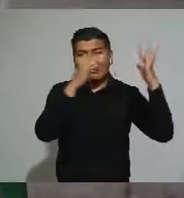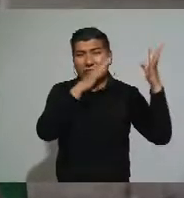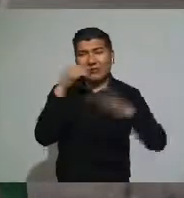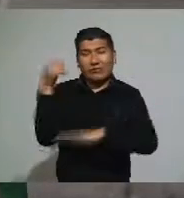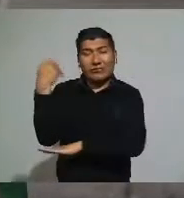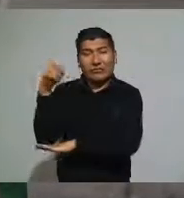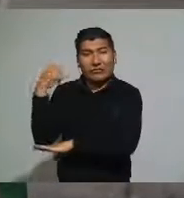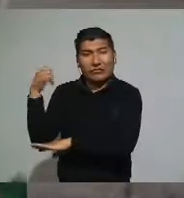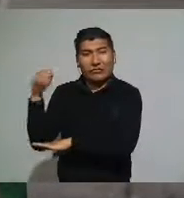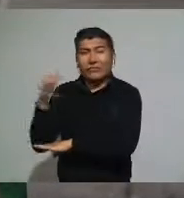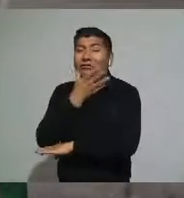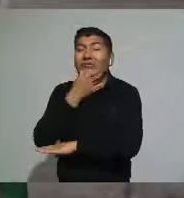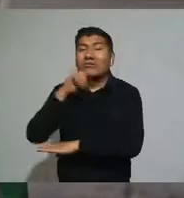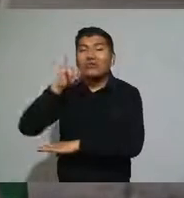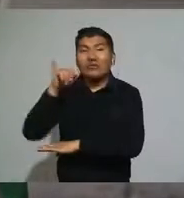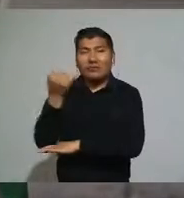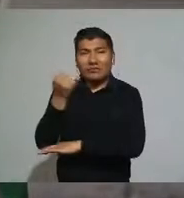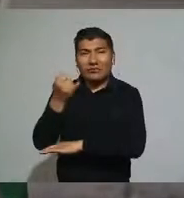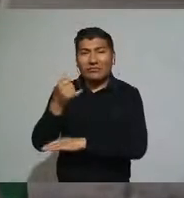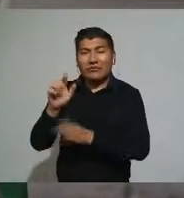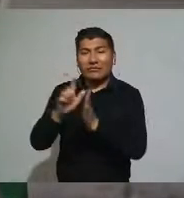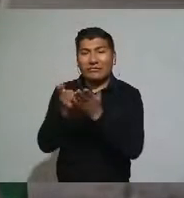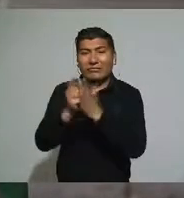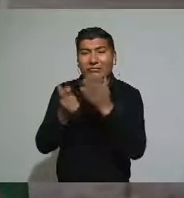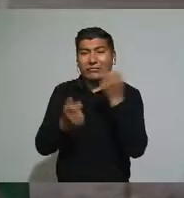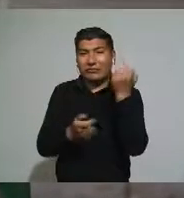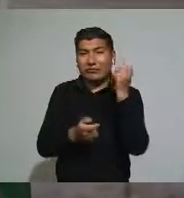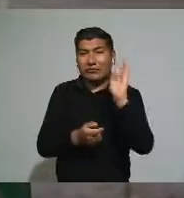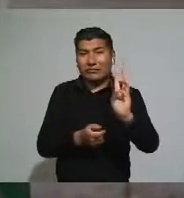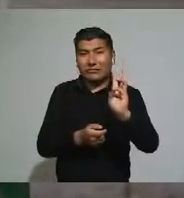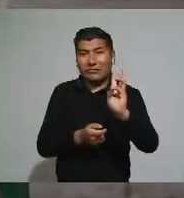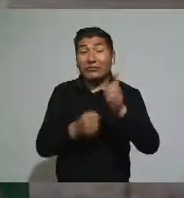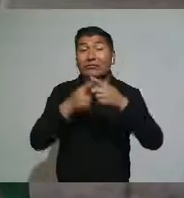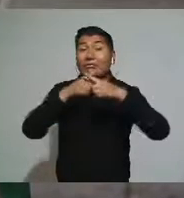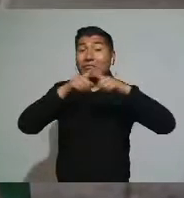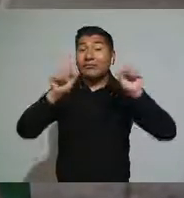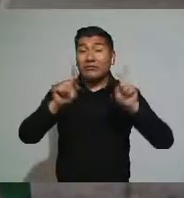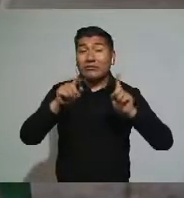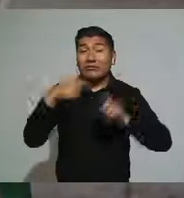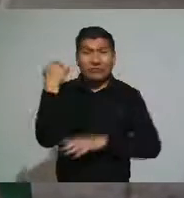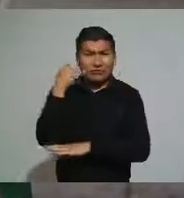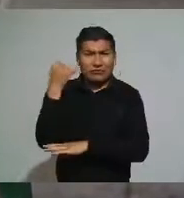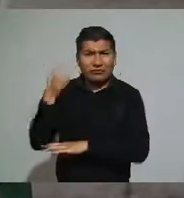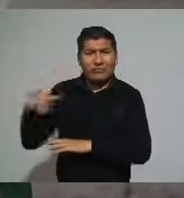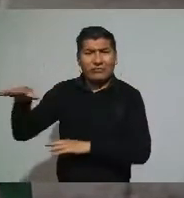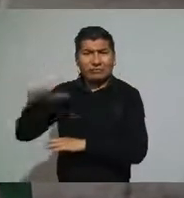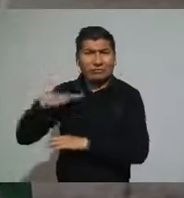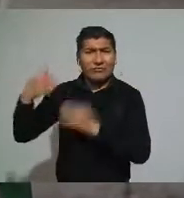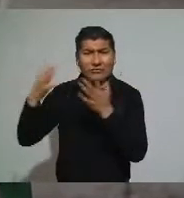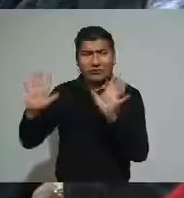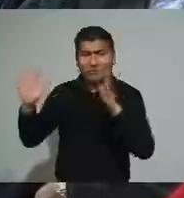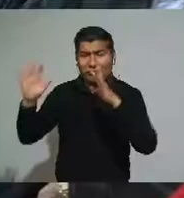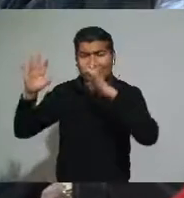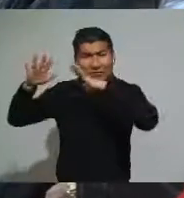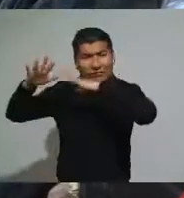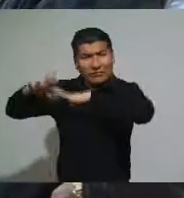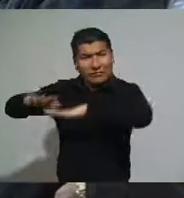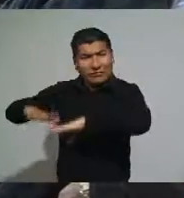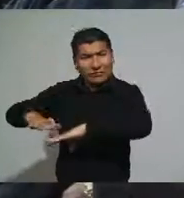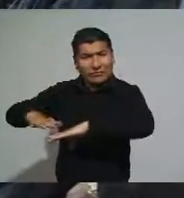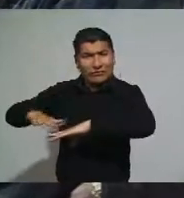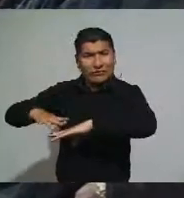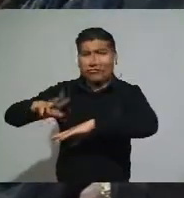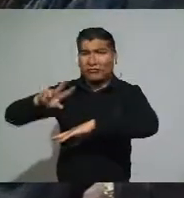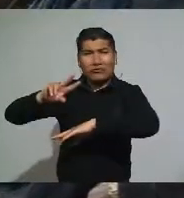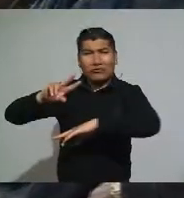Judías, el libro sexto. Pero Jerusalén destruida no